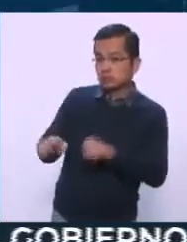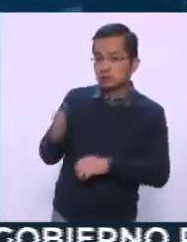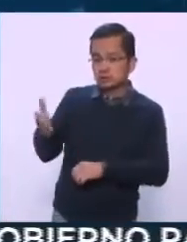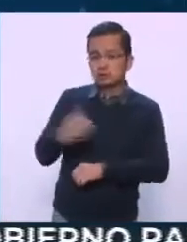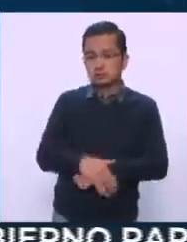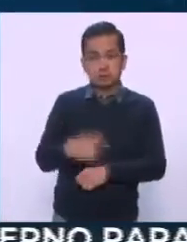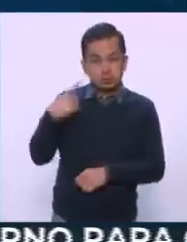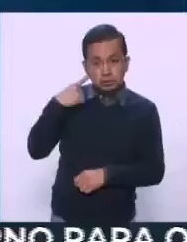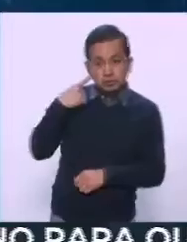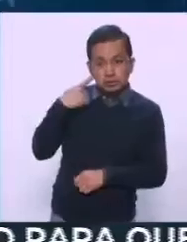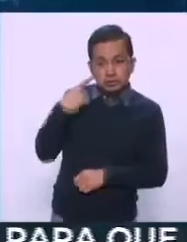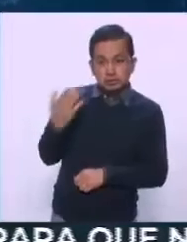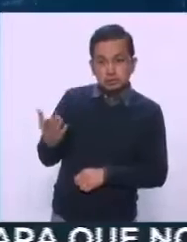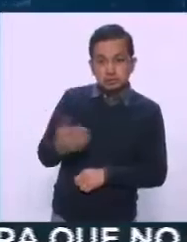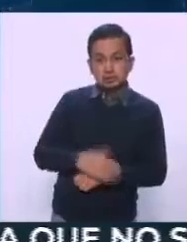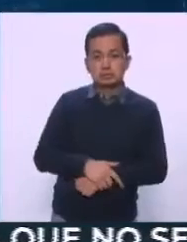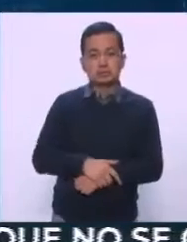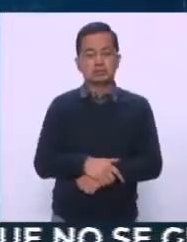¿Nos escuchas?